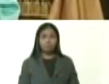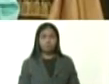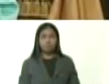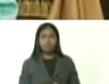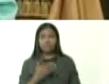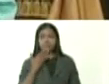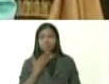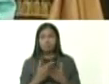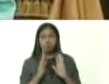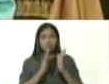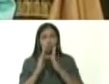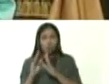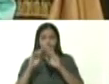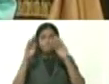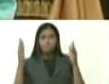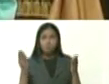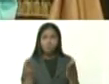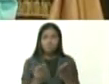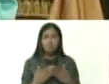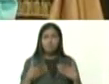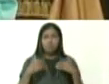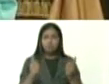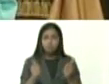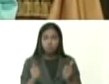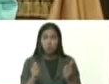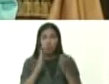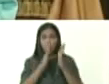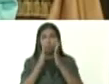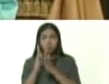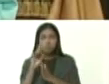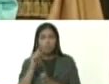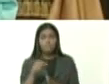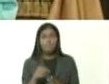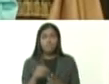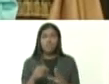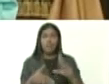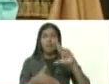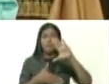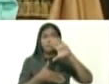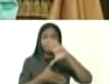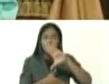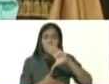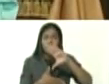Gracias a la Organización Mundial de la Salud y a la Organización Panamericana de la Salud,